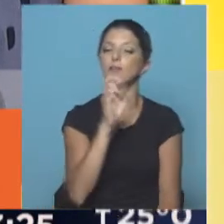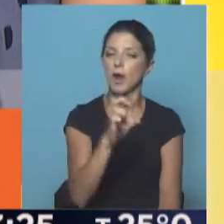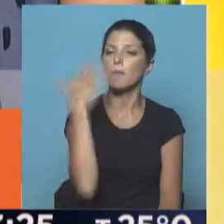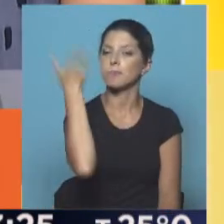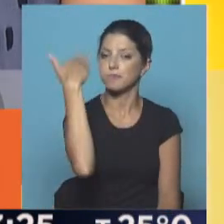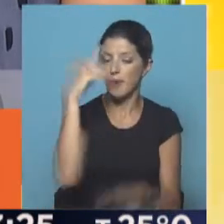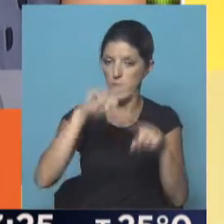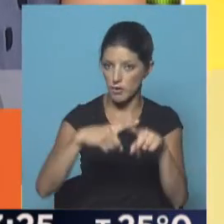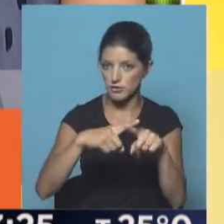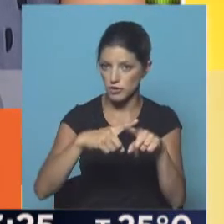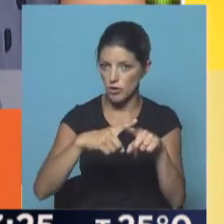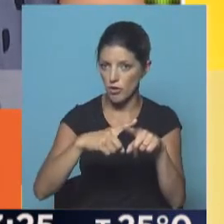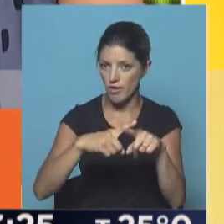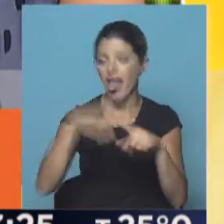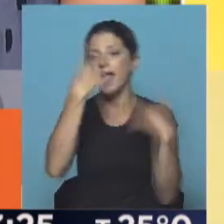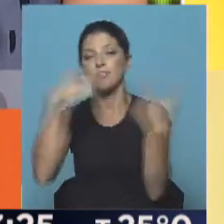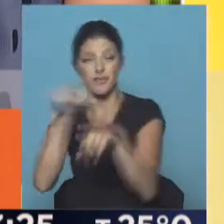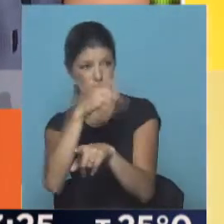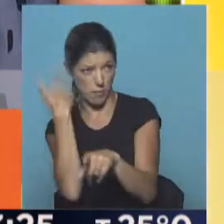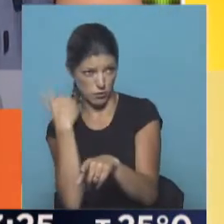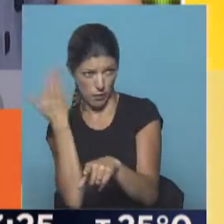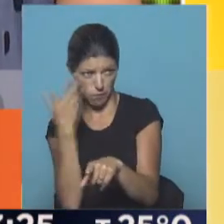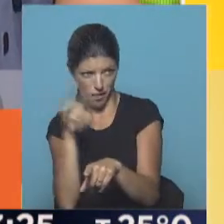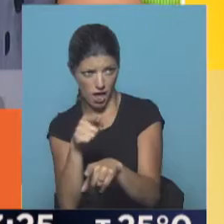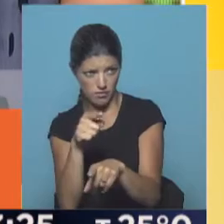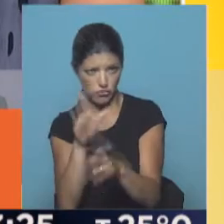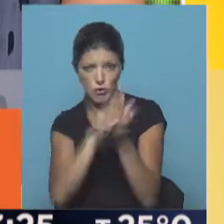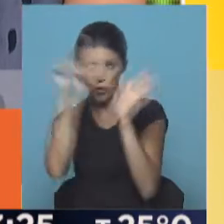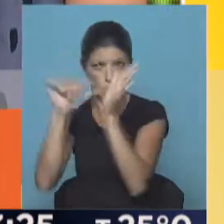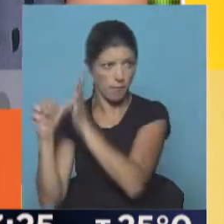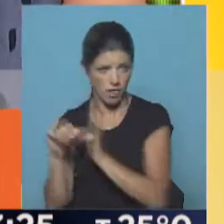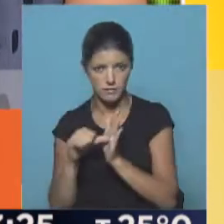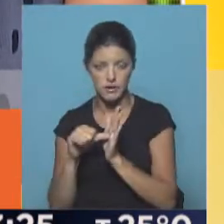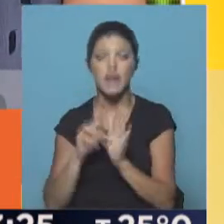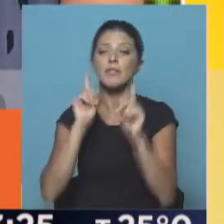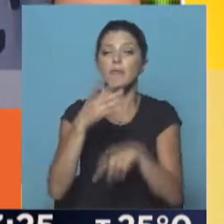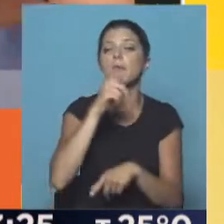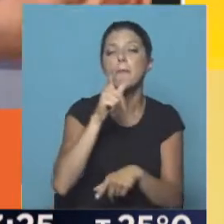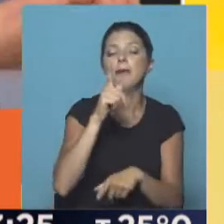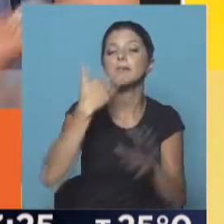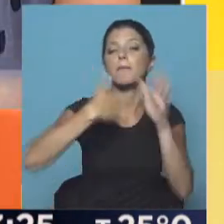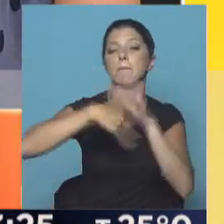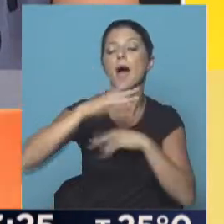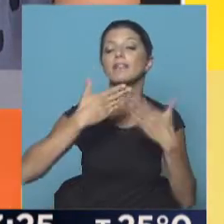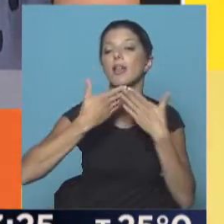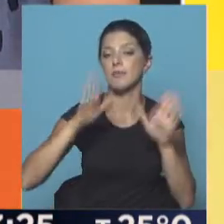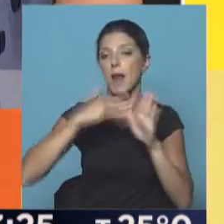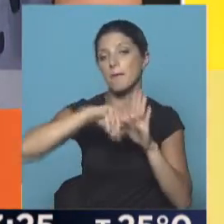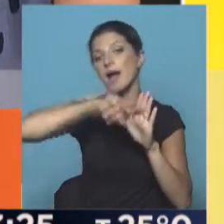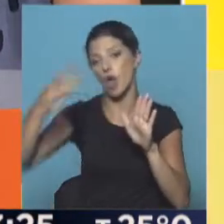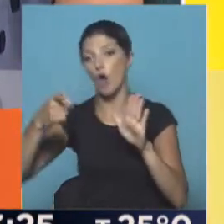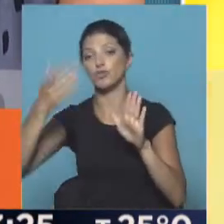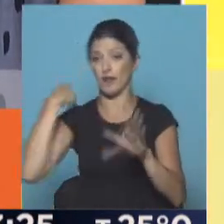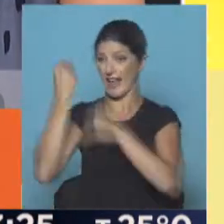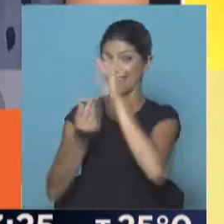como los personajes que mencionás, y realmente hasta me parece más liberal que los otros precandidatos en las primarias